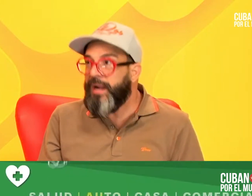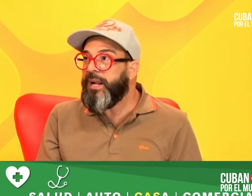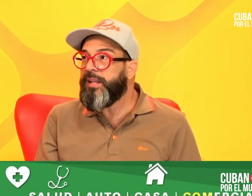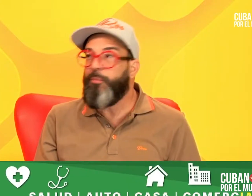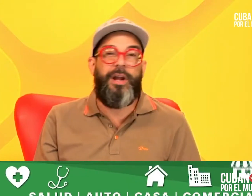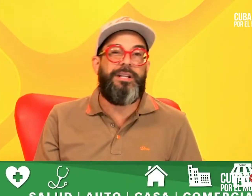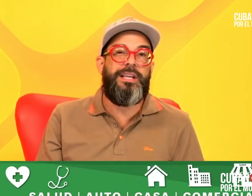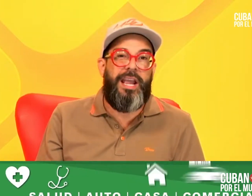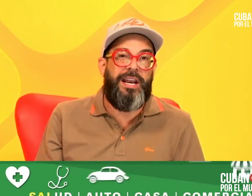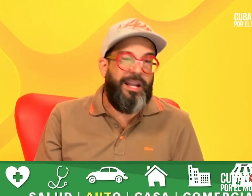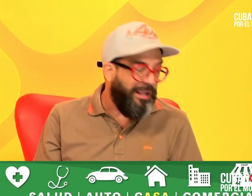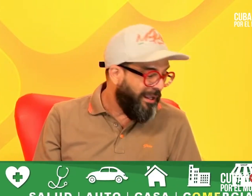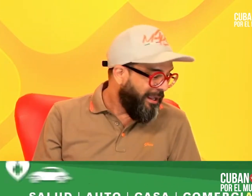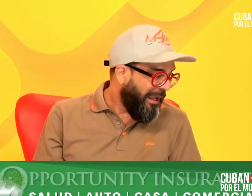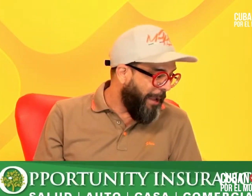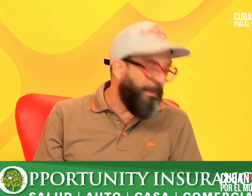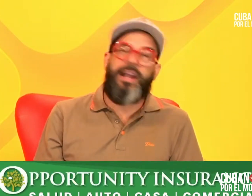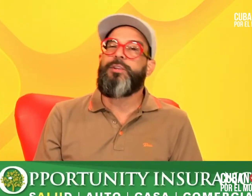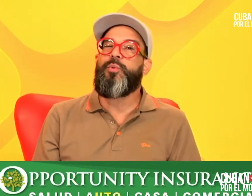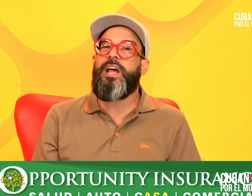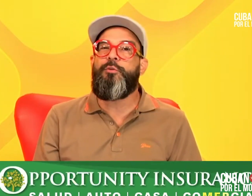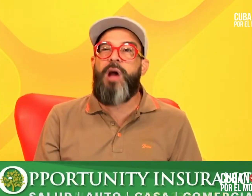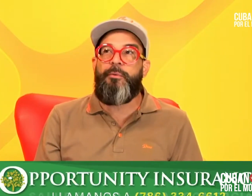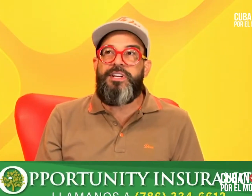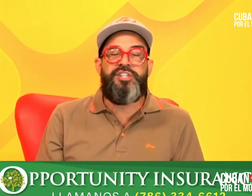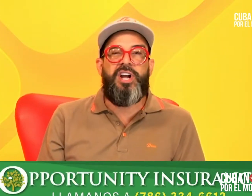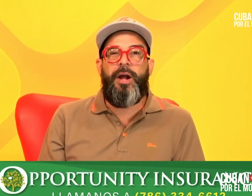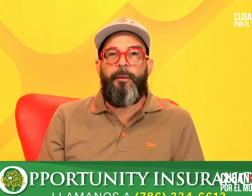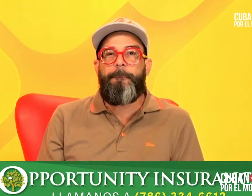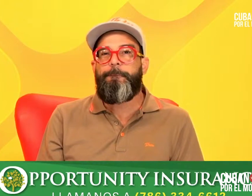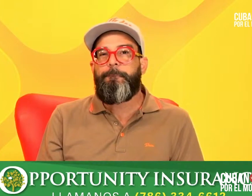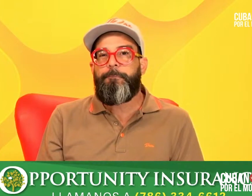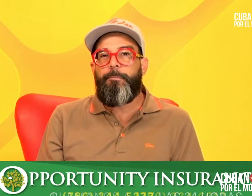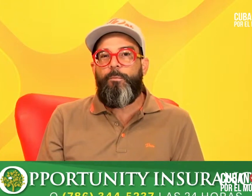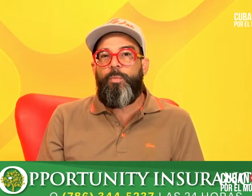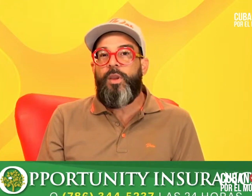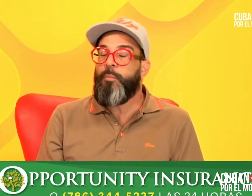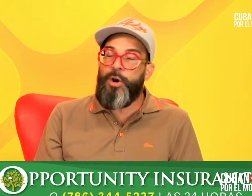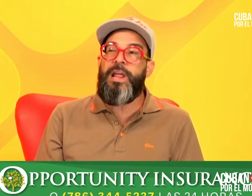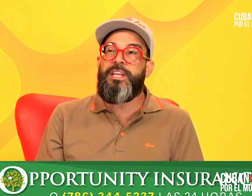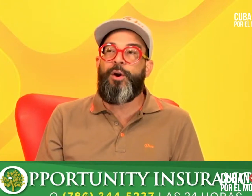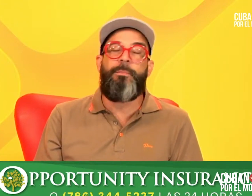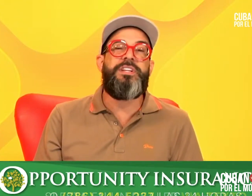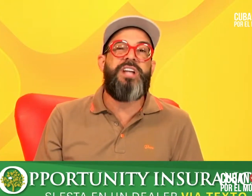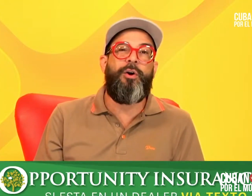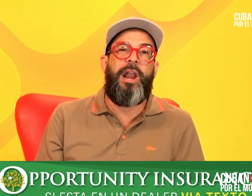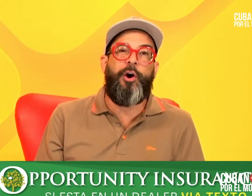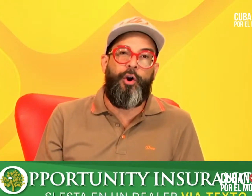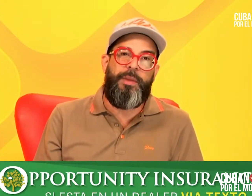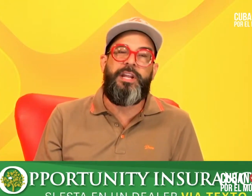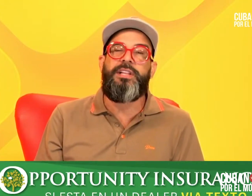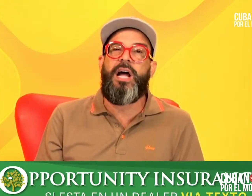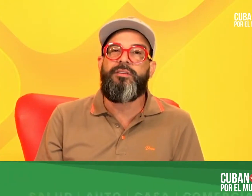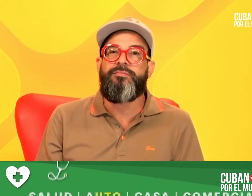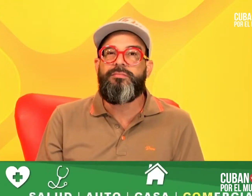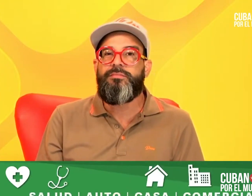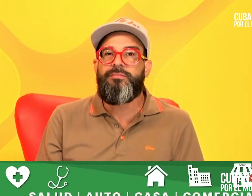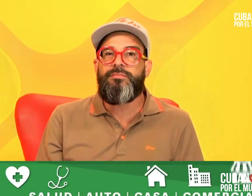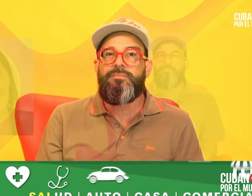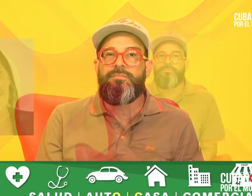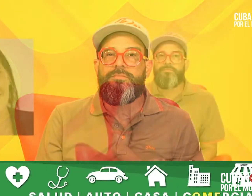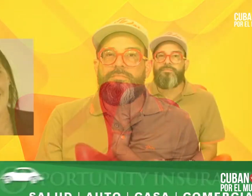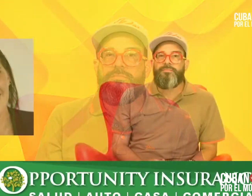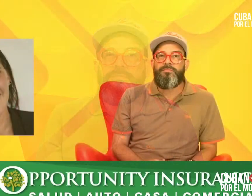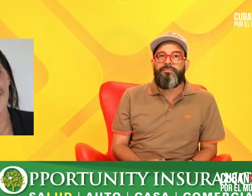Tú crees que esta mujer tiene es para que tuviera una visa Bueno le dieron visa con la colmenita